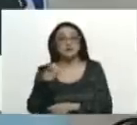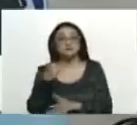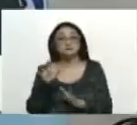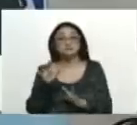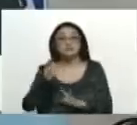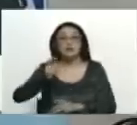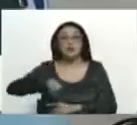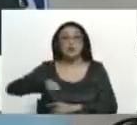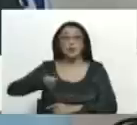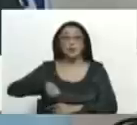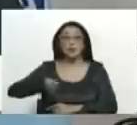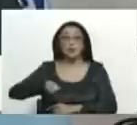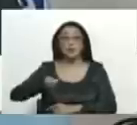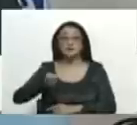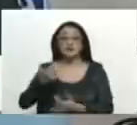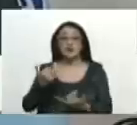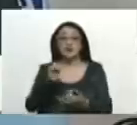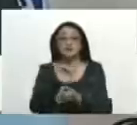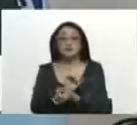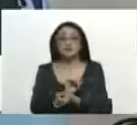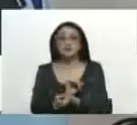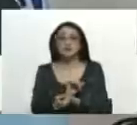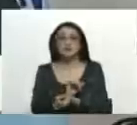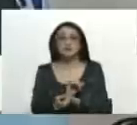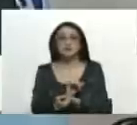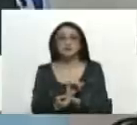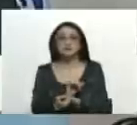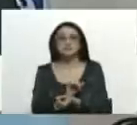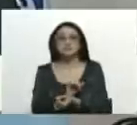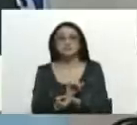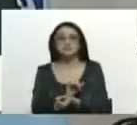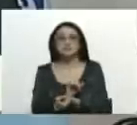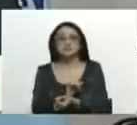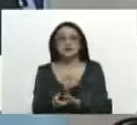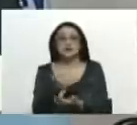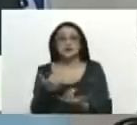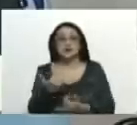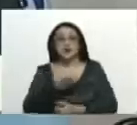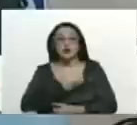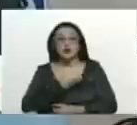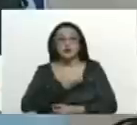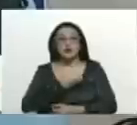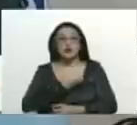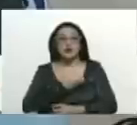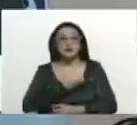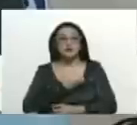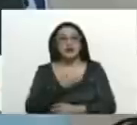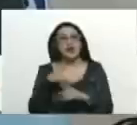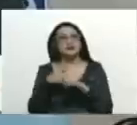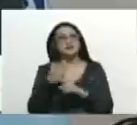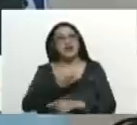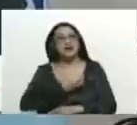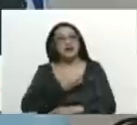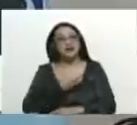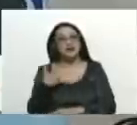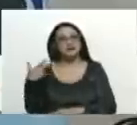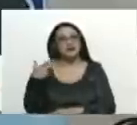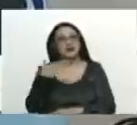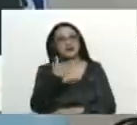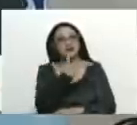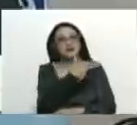jueces detenidos Obviamente el alcalde el exalcalde de las tejerías